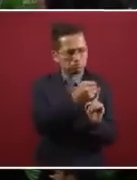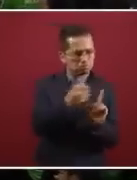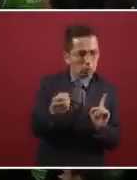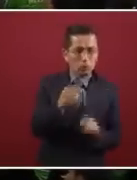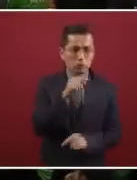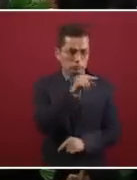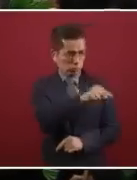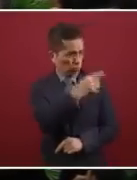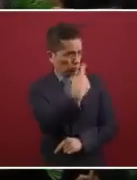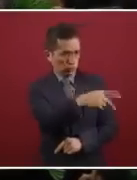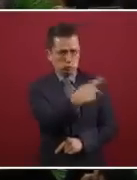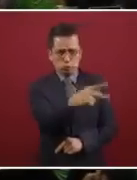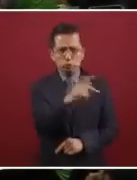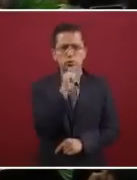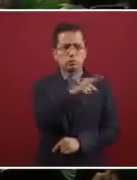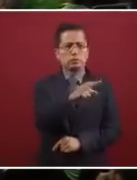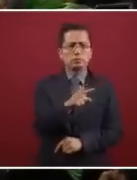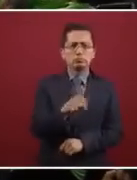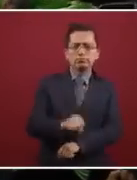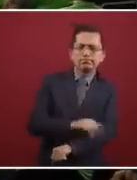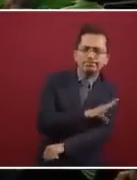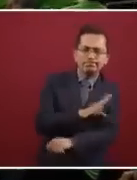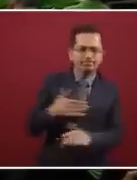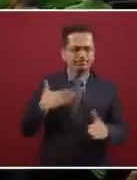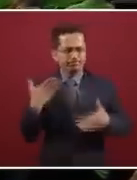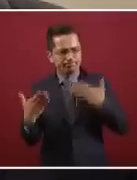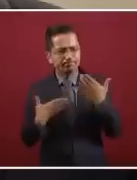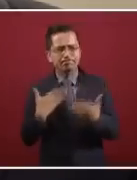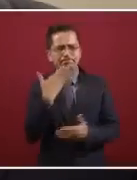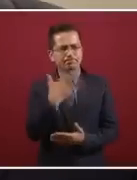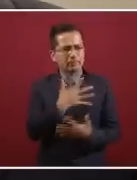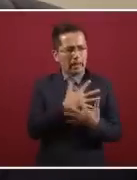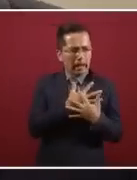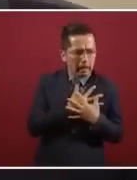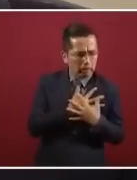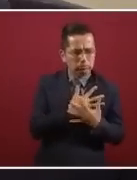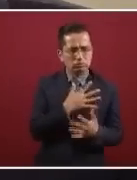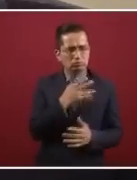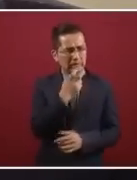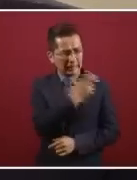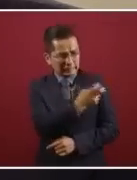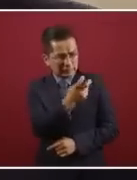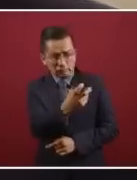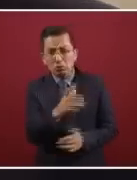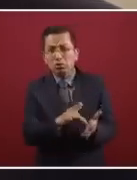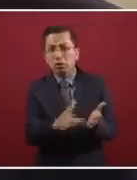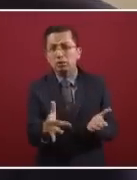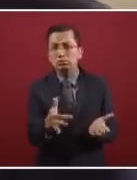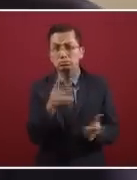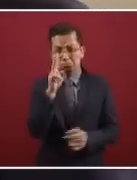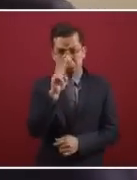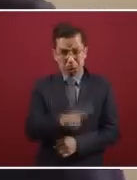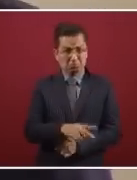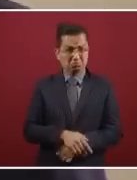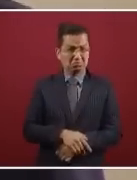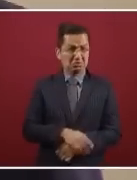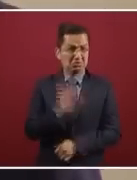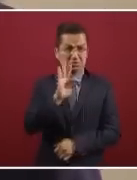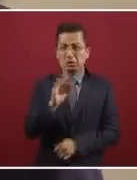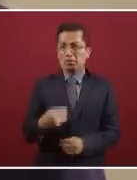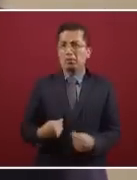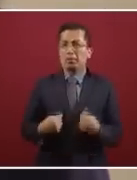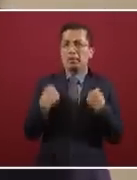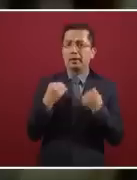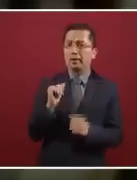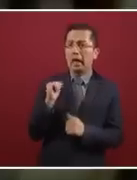el entusiasmo de ustedes, la pasión. Nada se puede hacer en la vida, muy